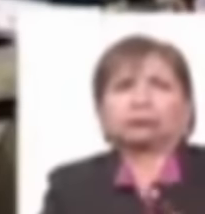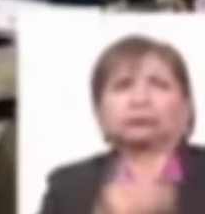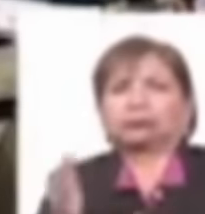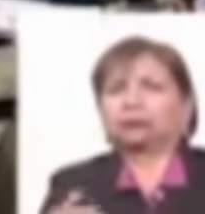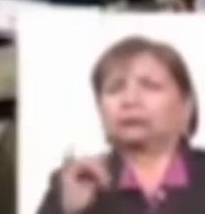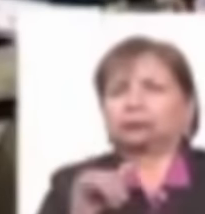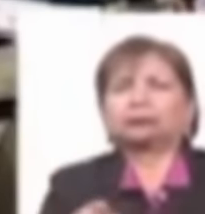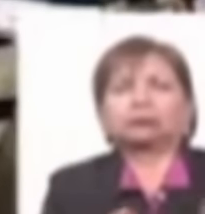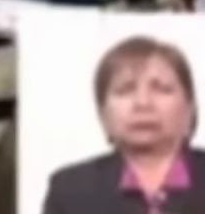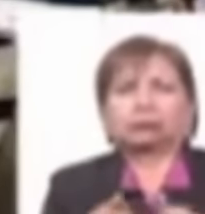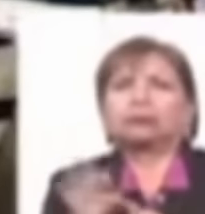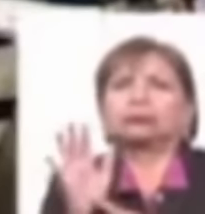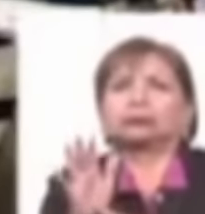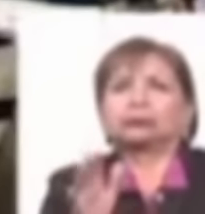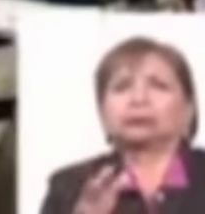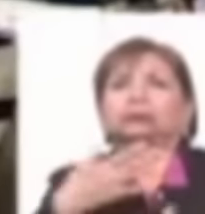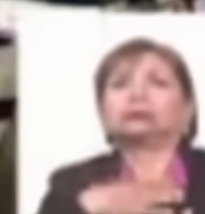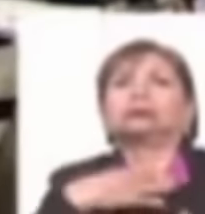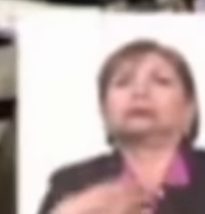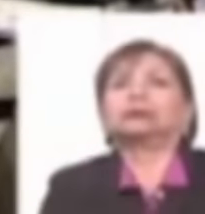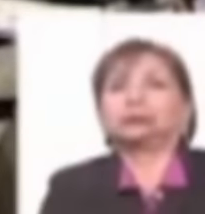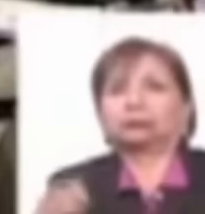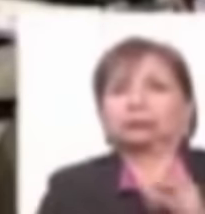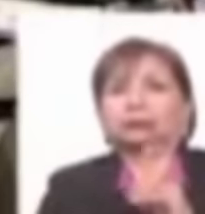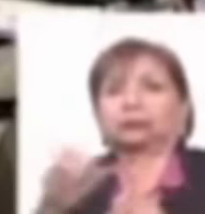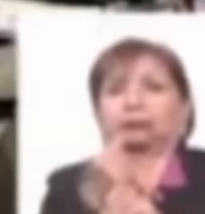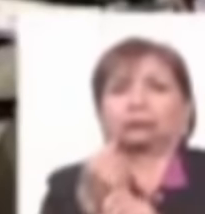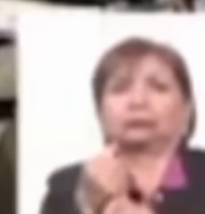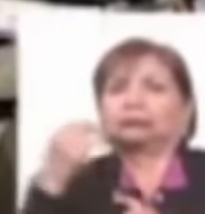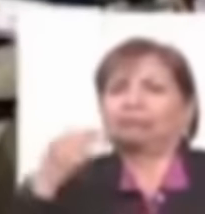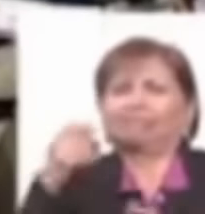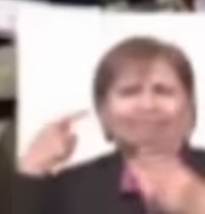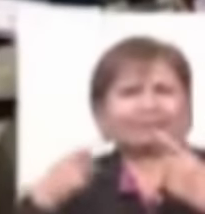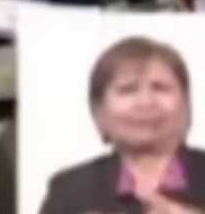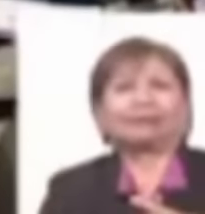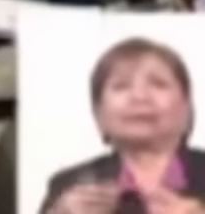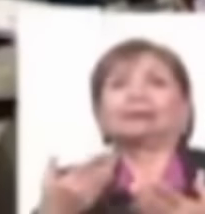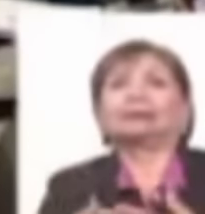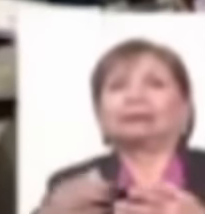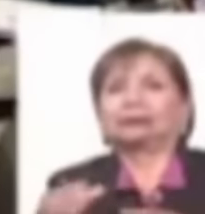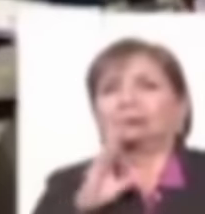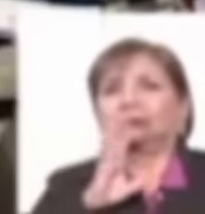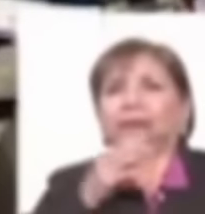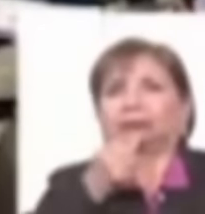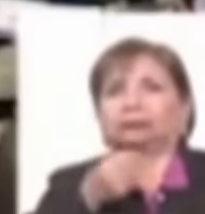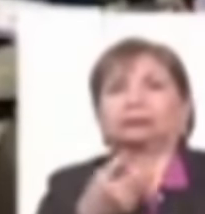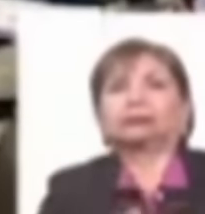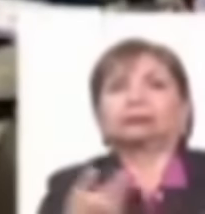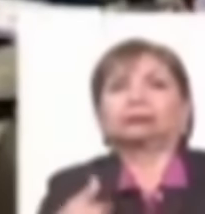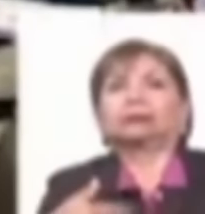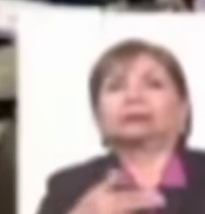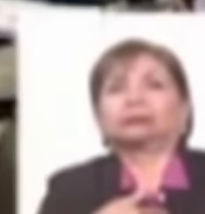y también señalando que existen intereses de capturar. Entonces, siempre frente a esa afirmación, entonces